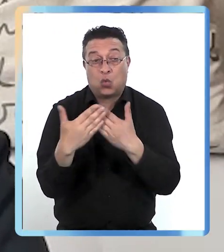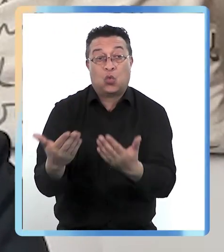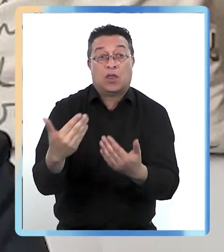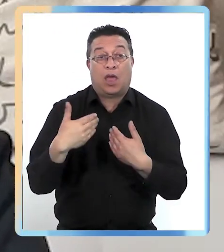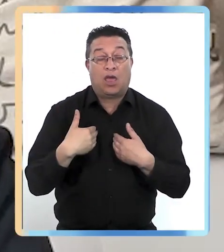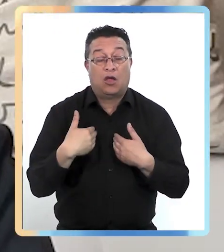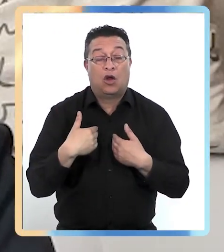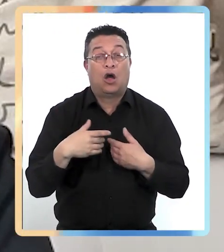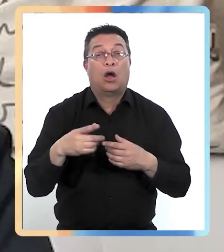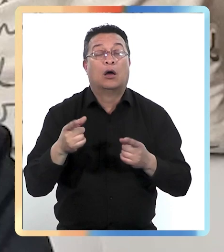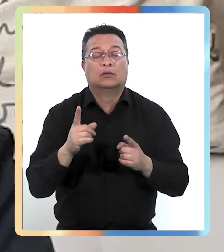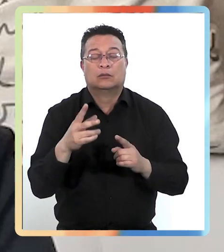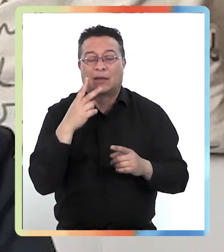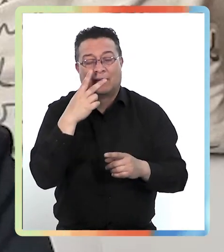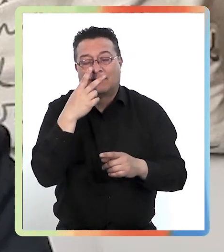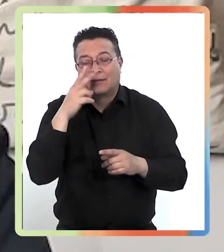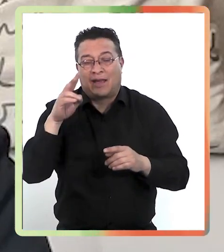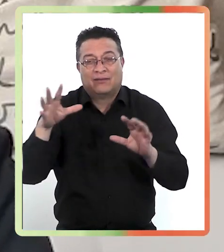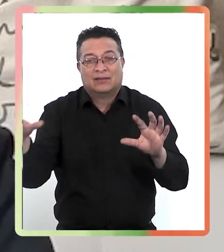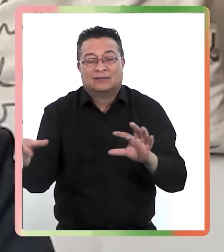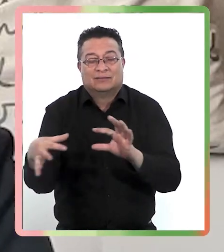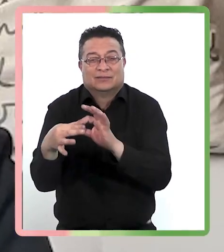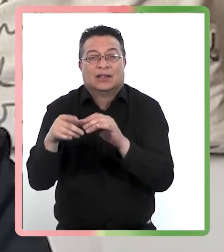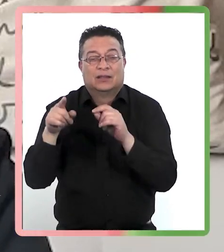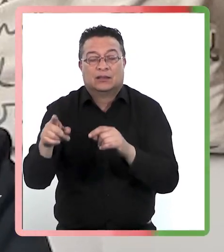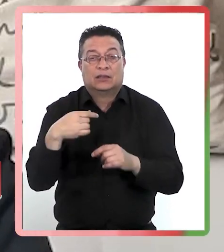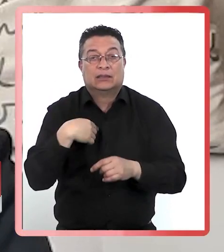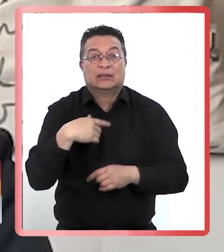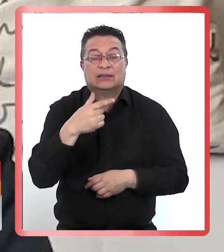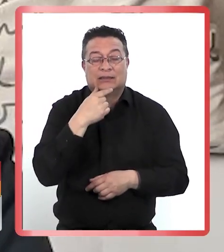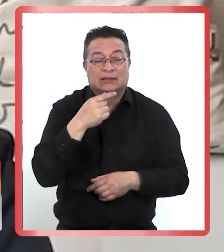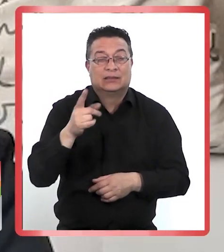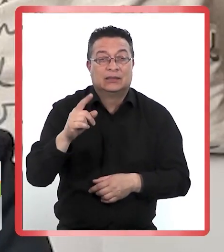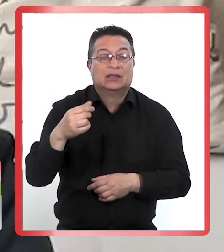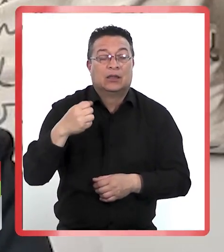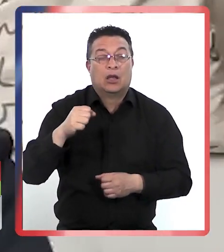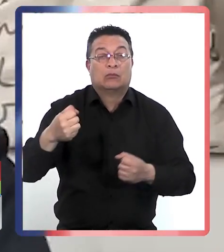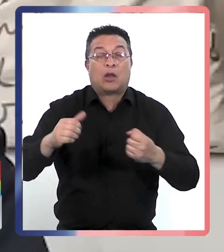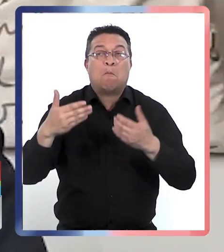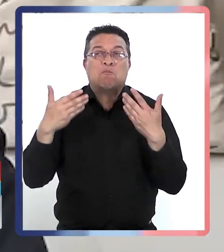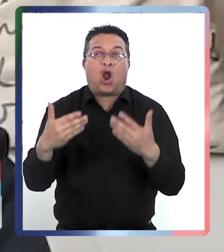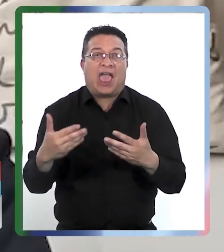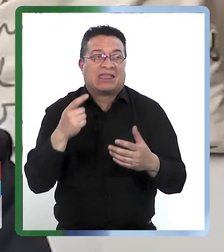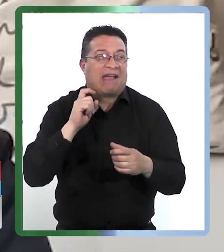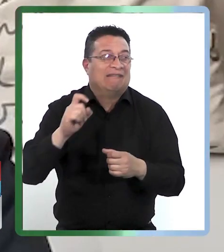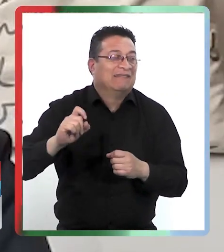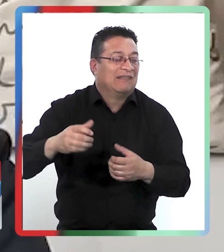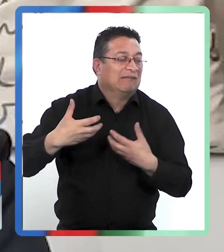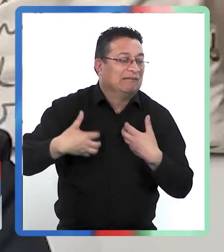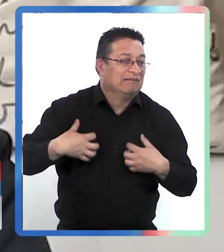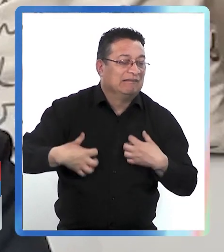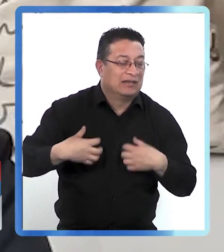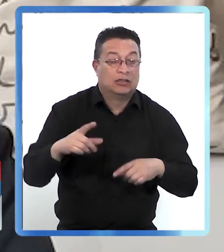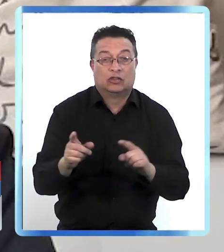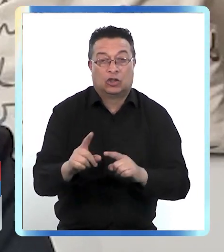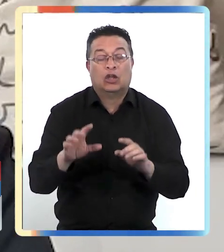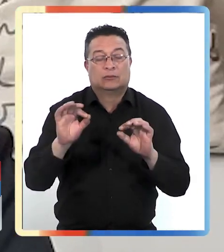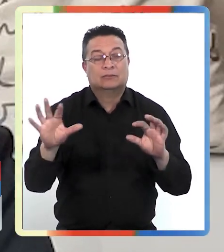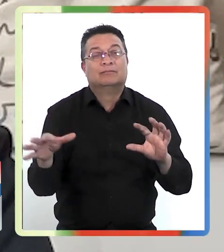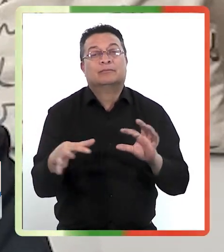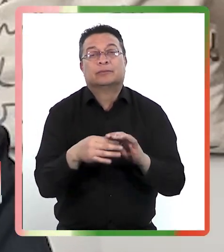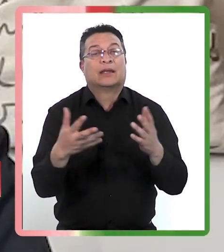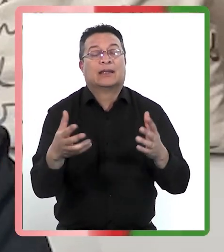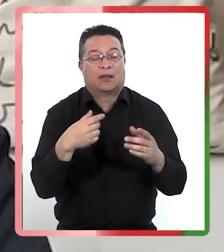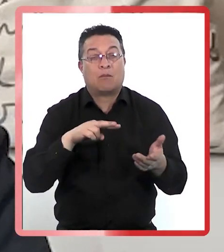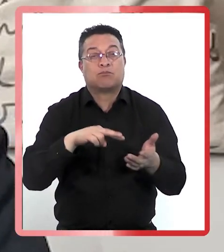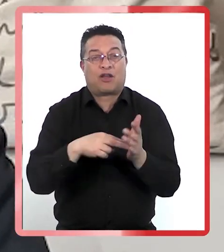realicen cuidados, no tiene tanto que ver con que el paciente efectivamente quiera eso o quiera hacerlo por molestar, sino que más bien